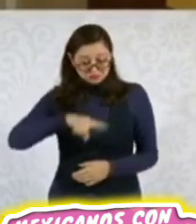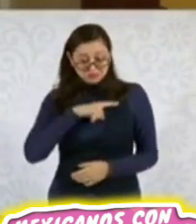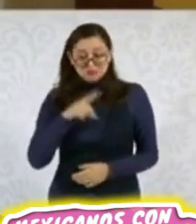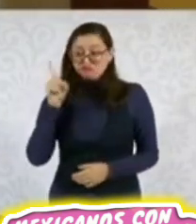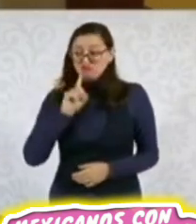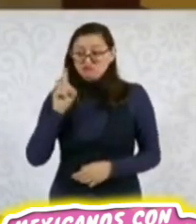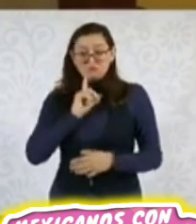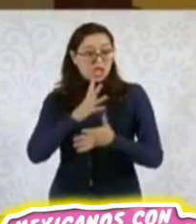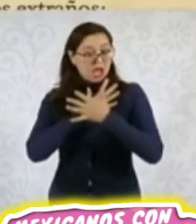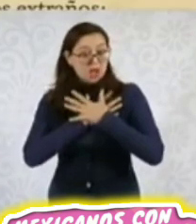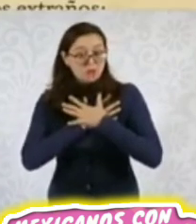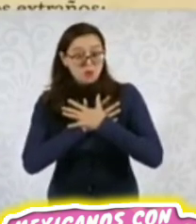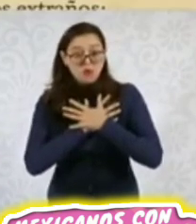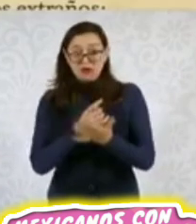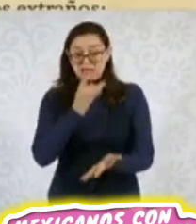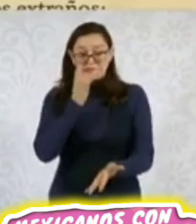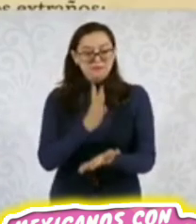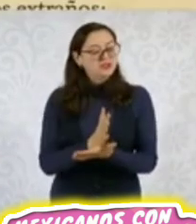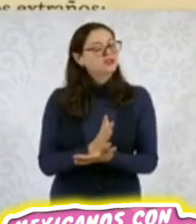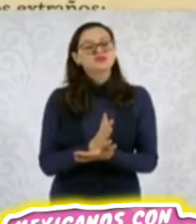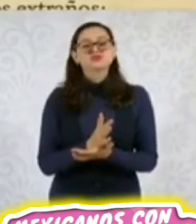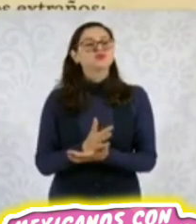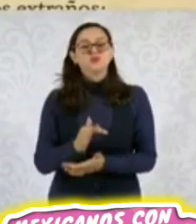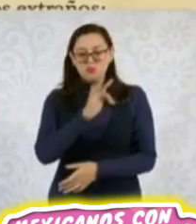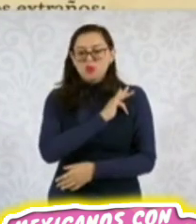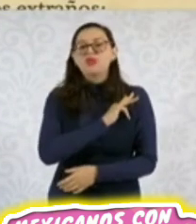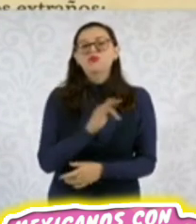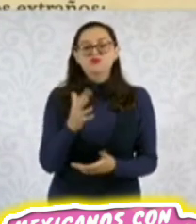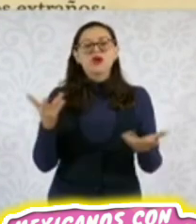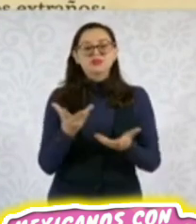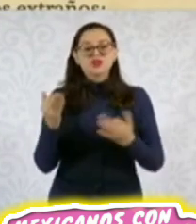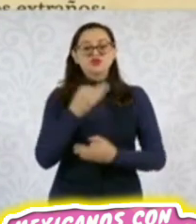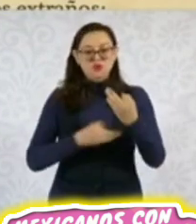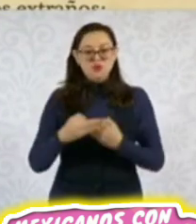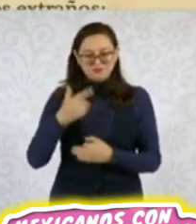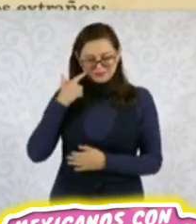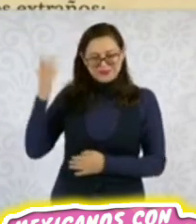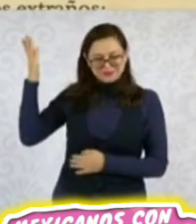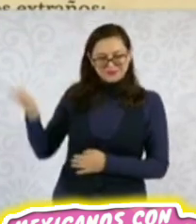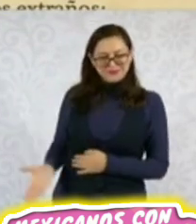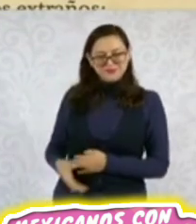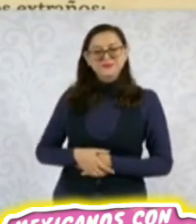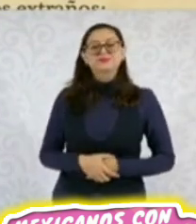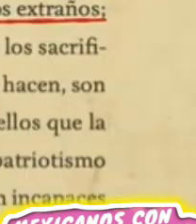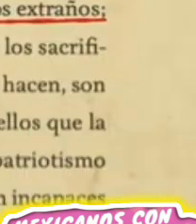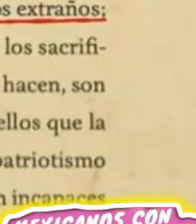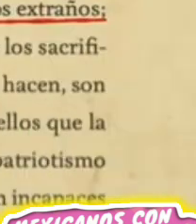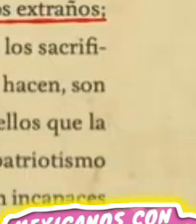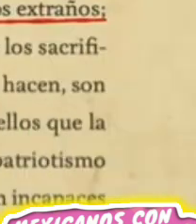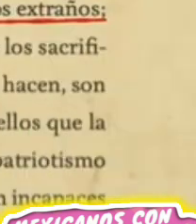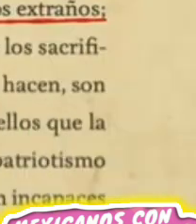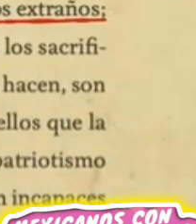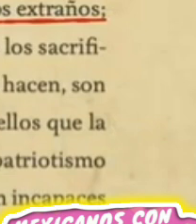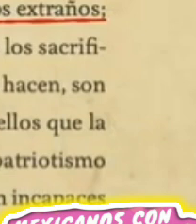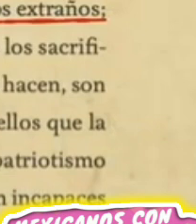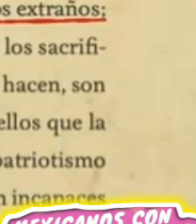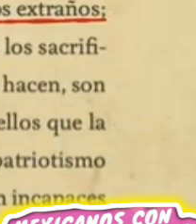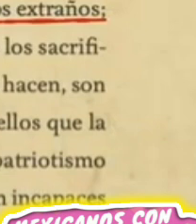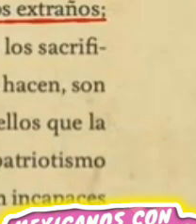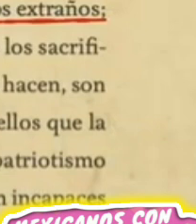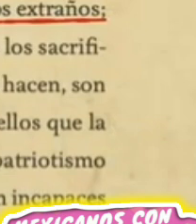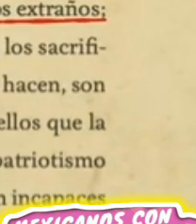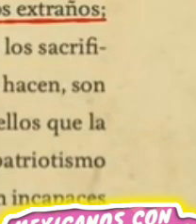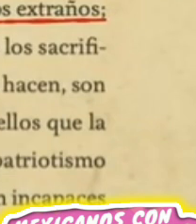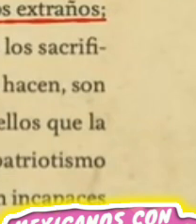las mujeres, que ellas son capaces de todos los entusiasmos y que las ideas de la patria no les son unos sentimientos extraños, antes bien